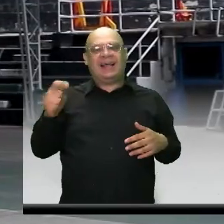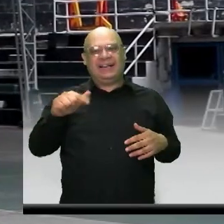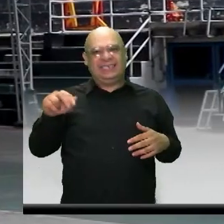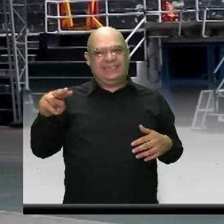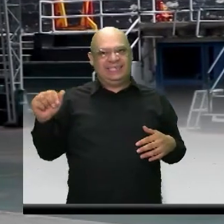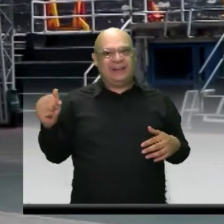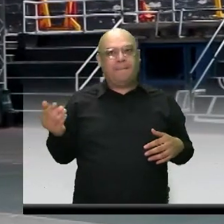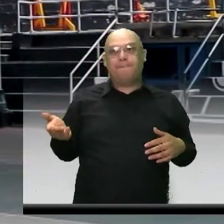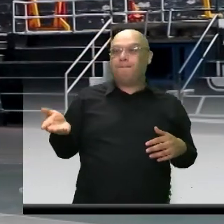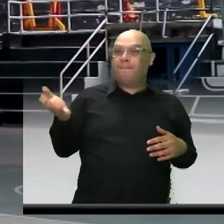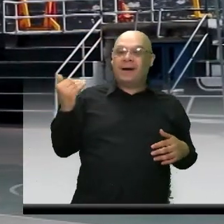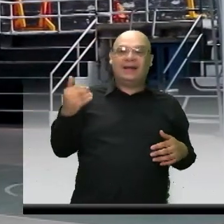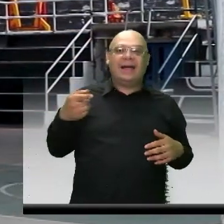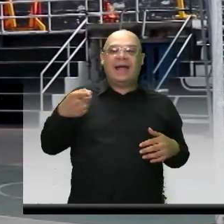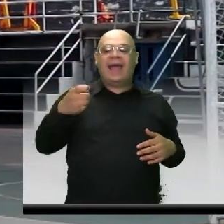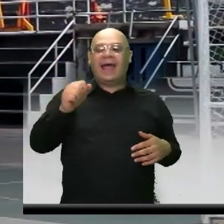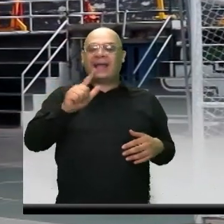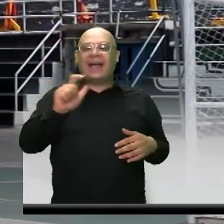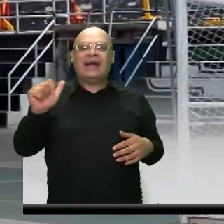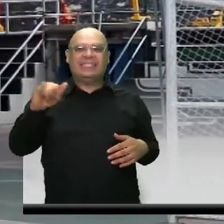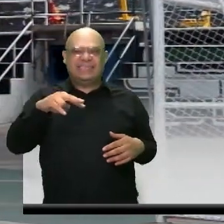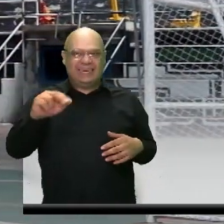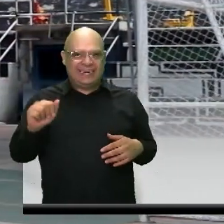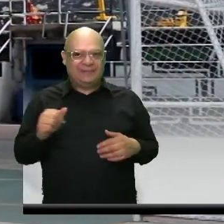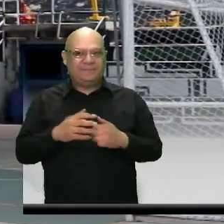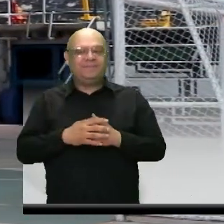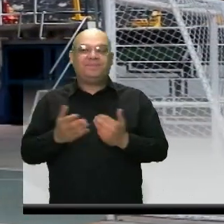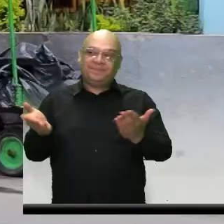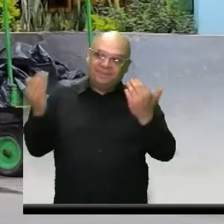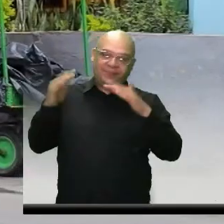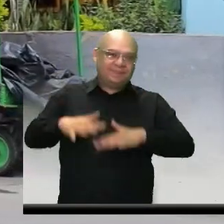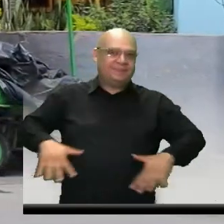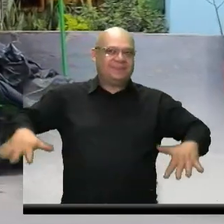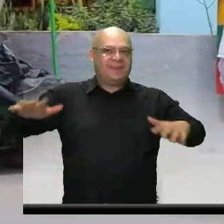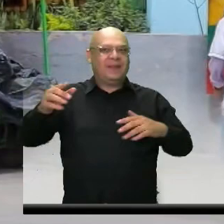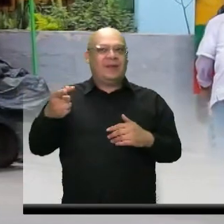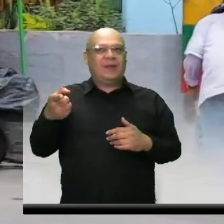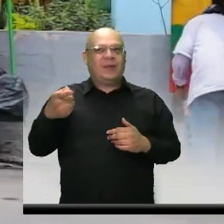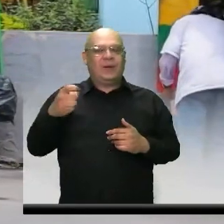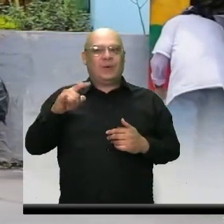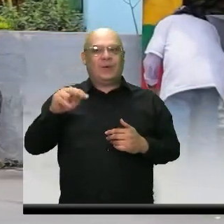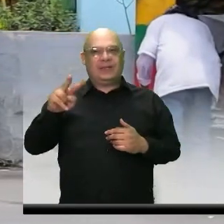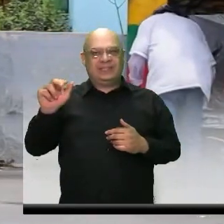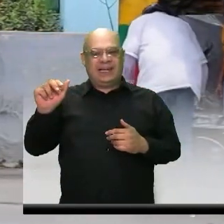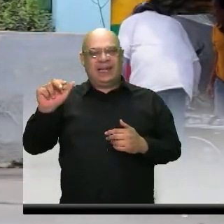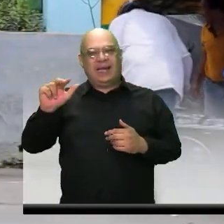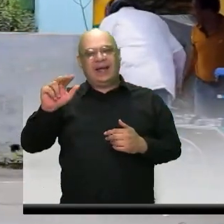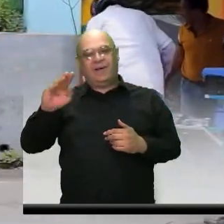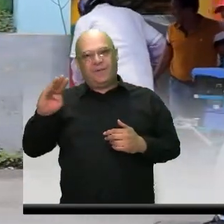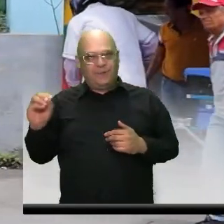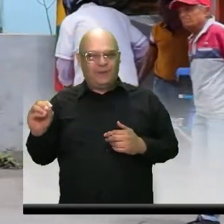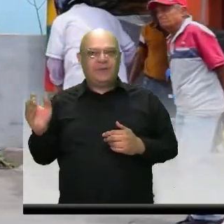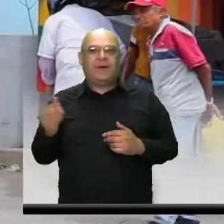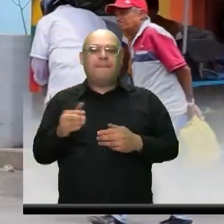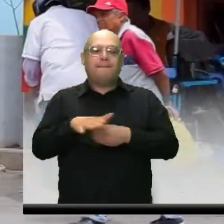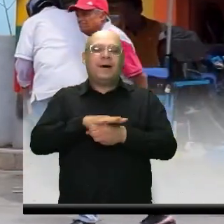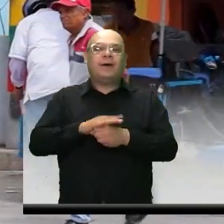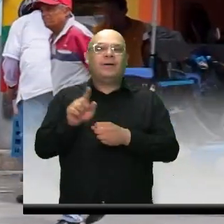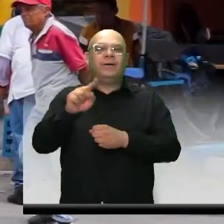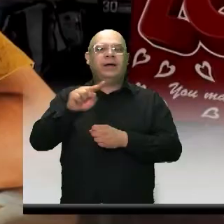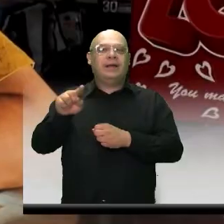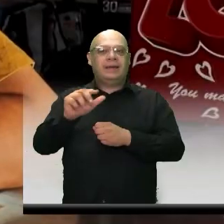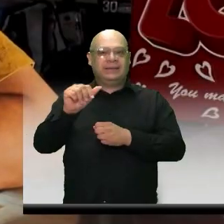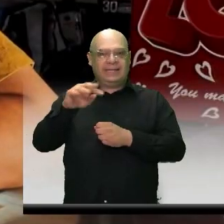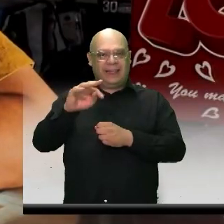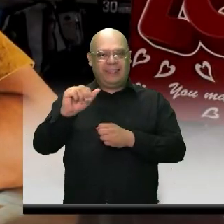Guayabo, donde La Gallina. Los invito al Guayabo, barrio Santa María número 1. Gente